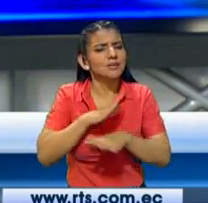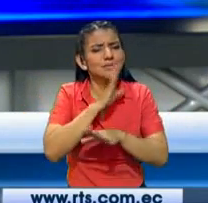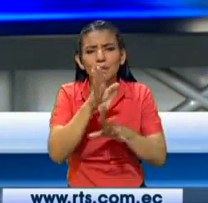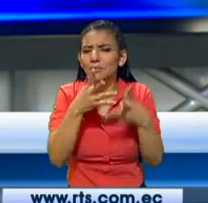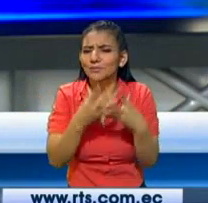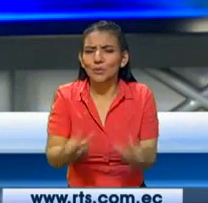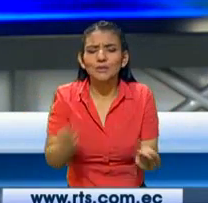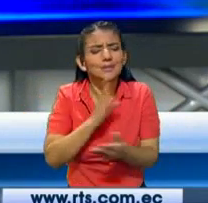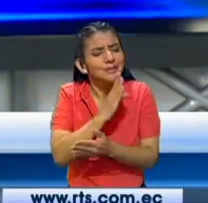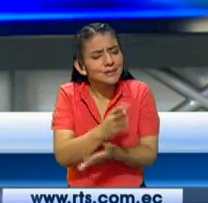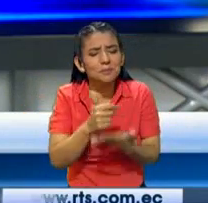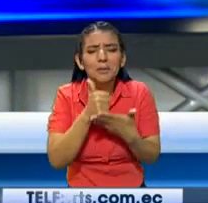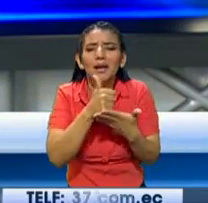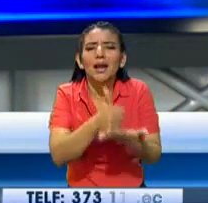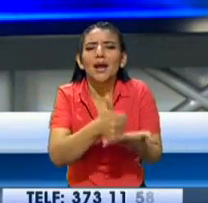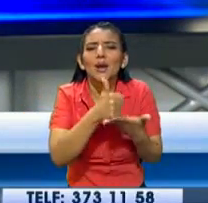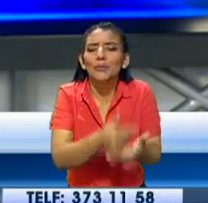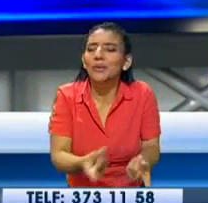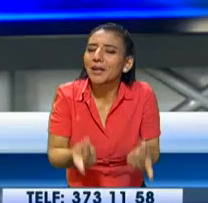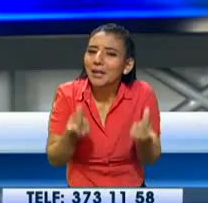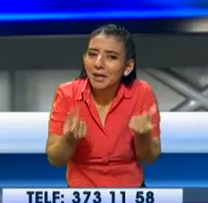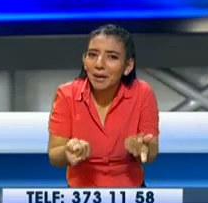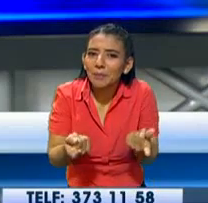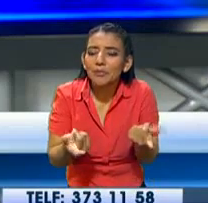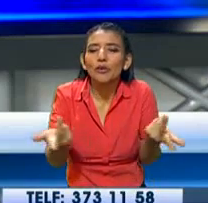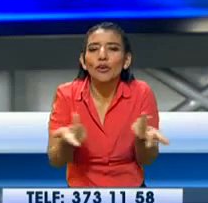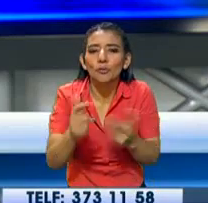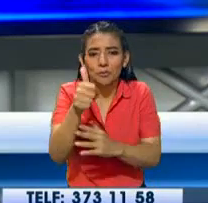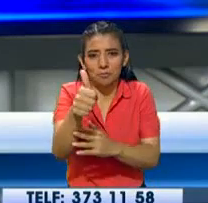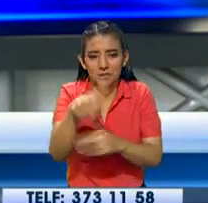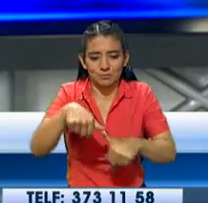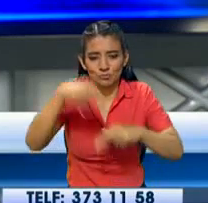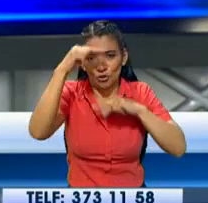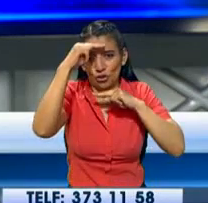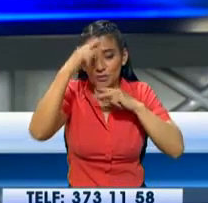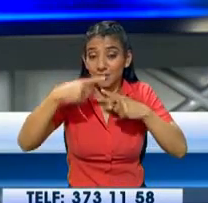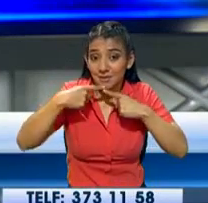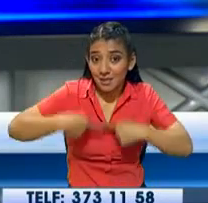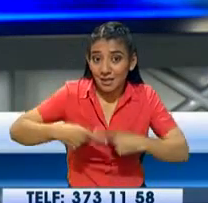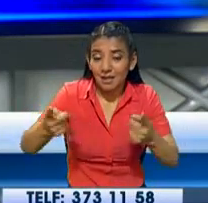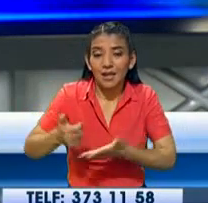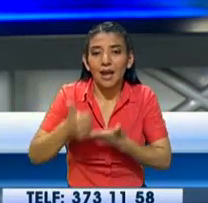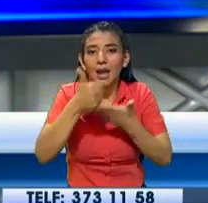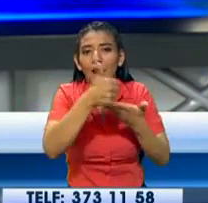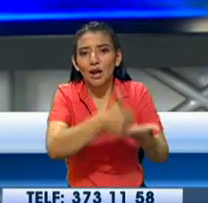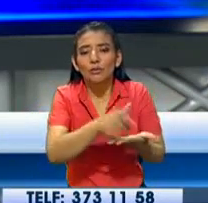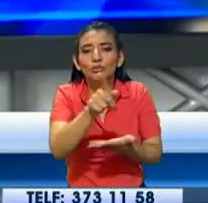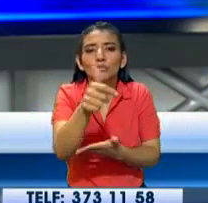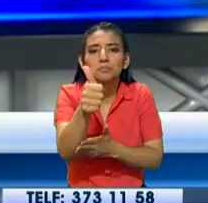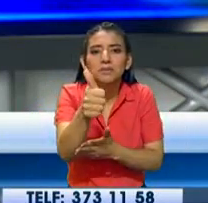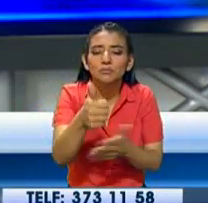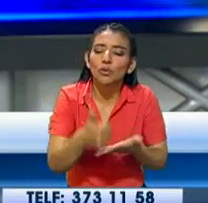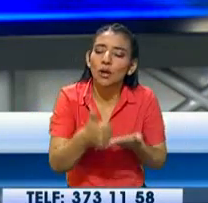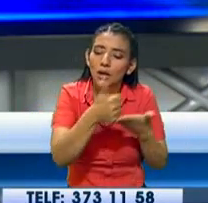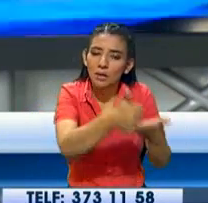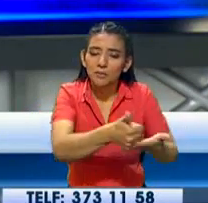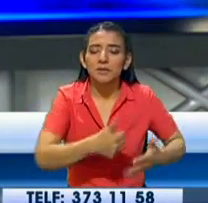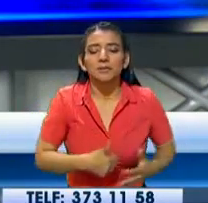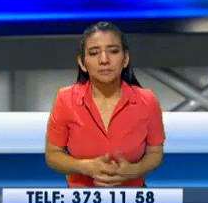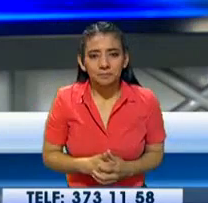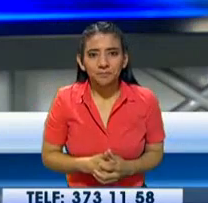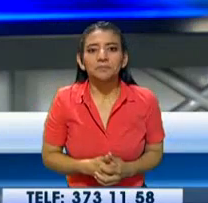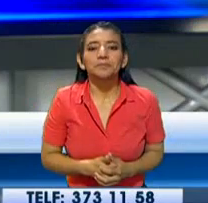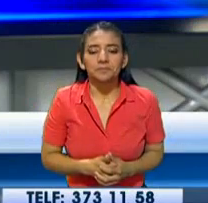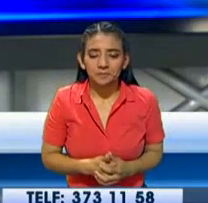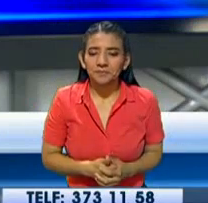específicamente, nosotros ayudamos de una manera ágil a través de este medio de comunicación. La ayuda la hacen ustedes, amigos televidentes, y precisamente